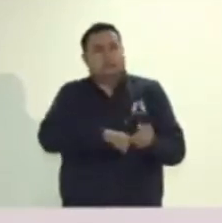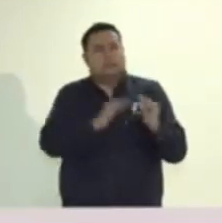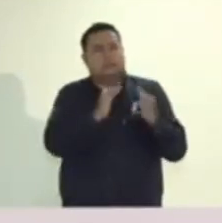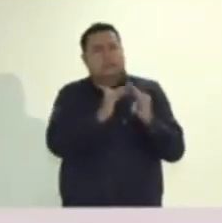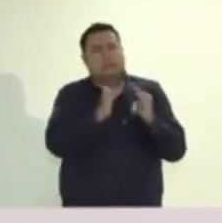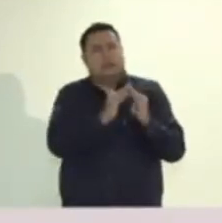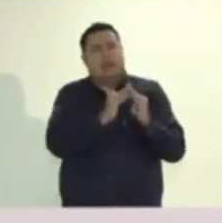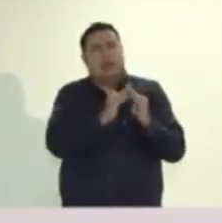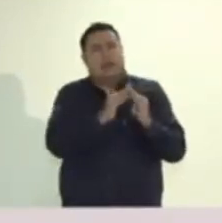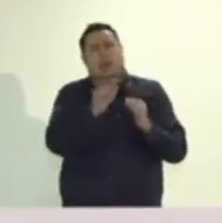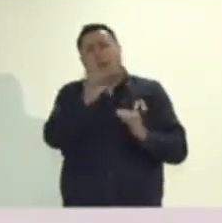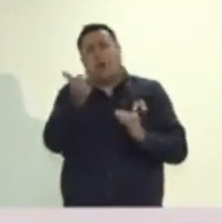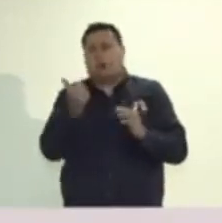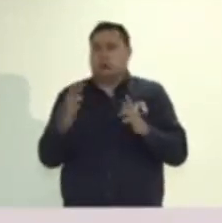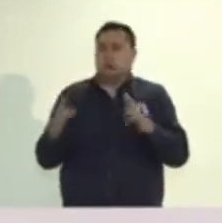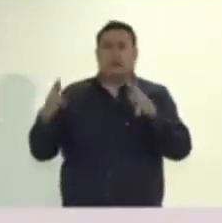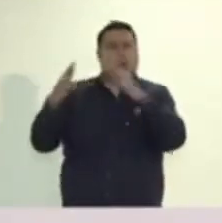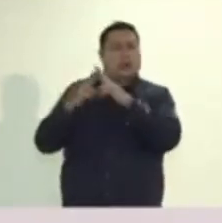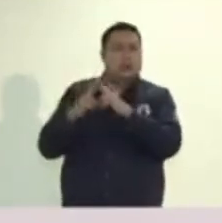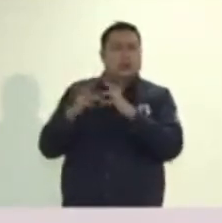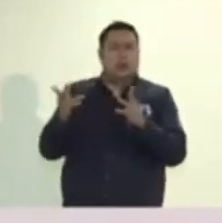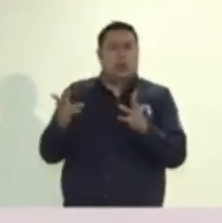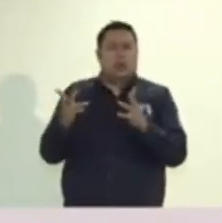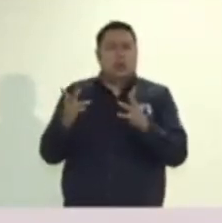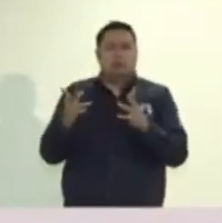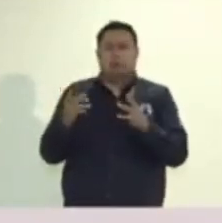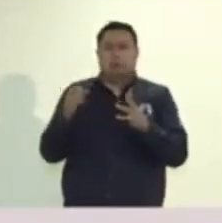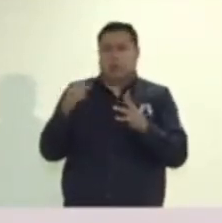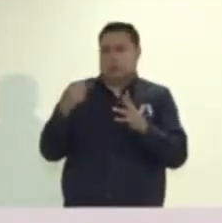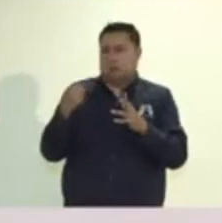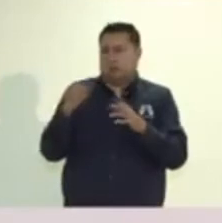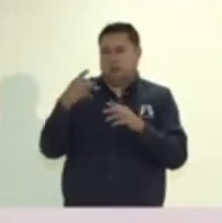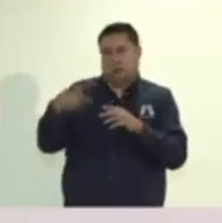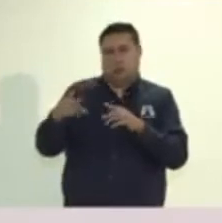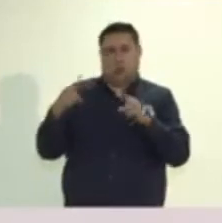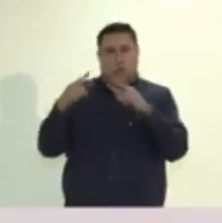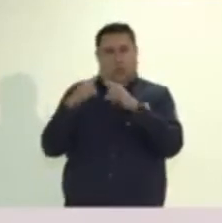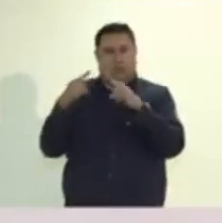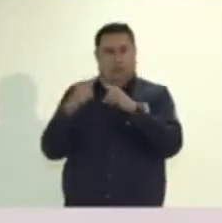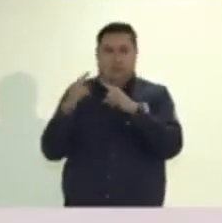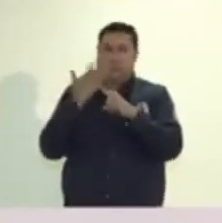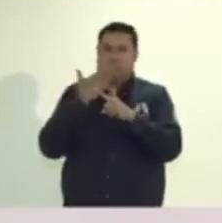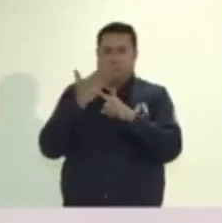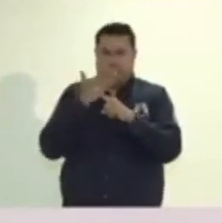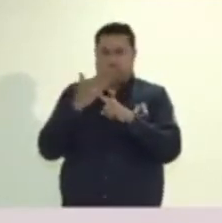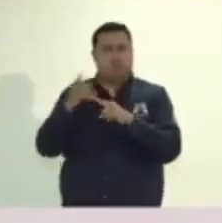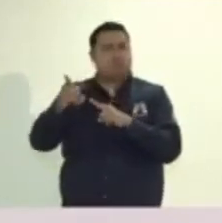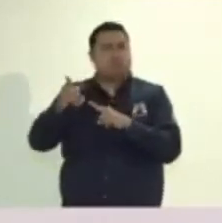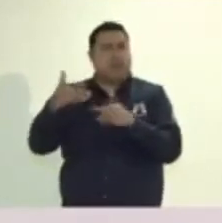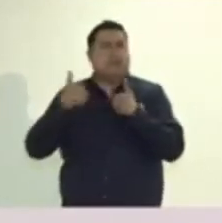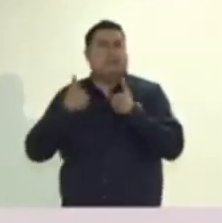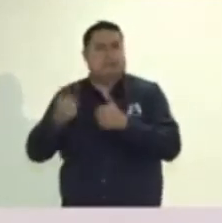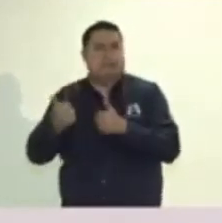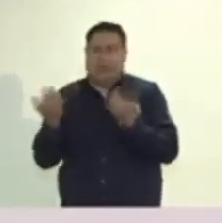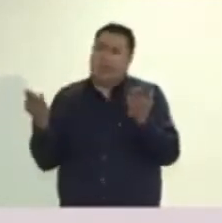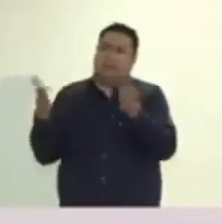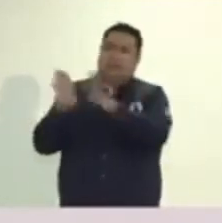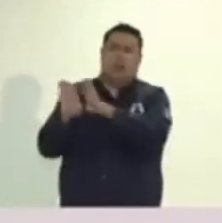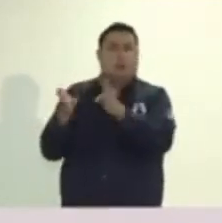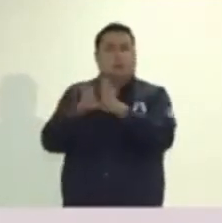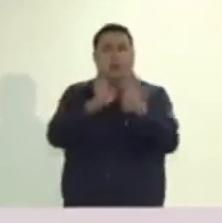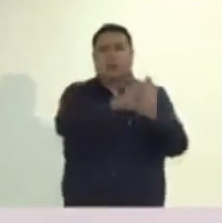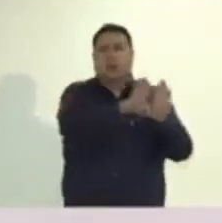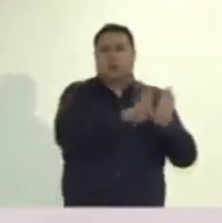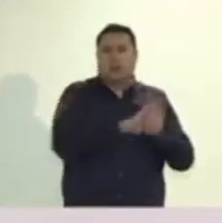Hay otras iglesias que también tienen otros aspectos diferentes y se han sumado, se han cerrado los parajes, se han cerrado